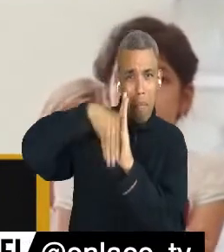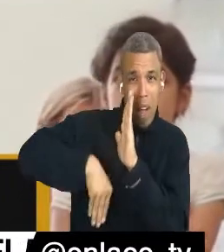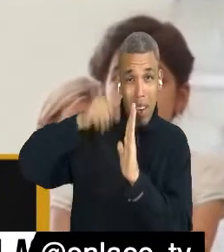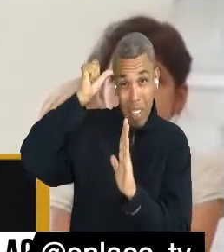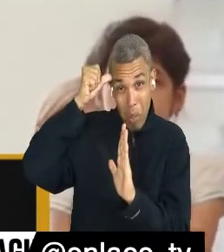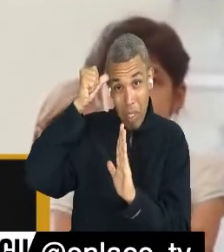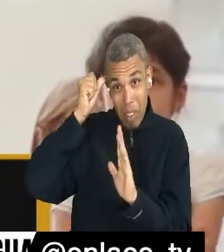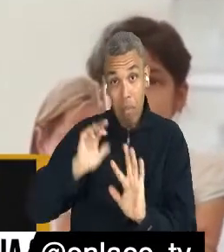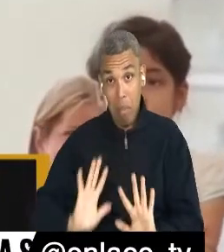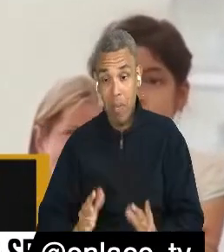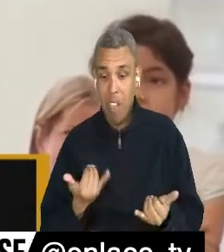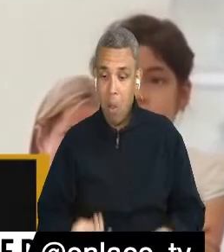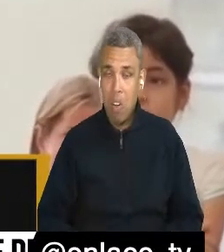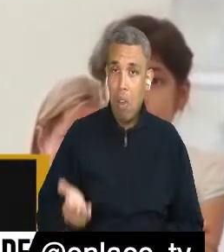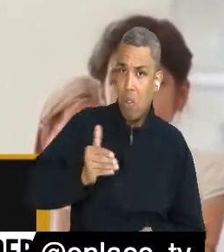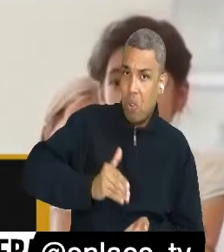pues